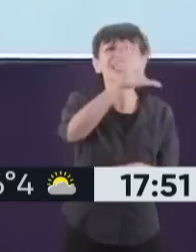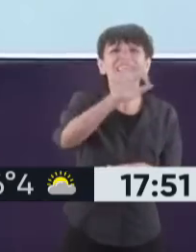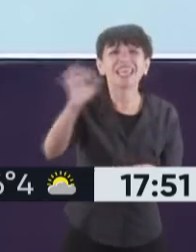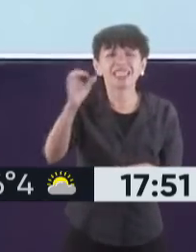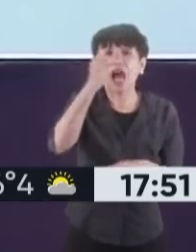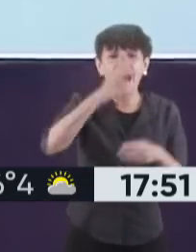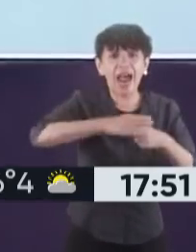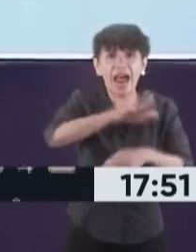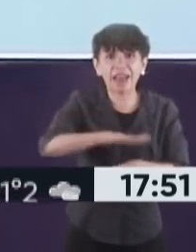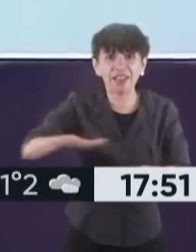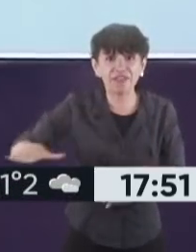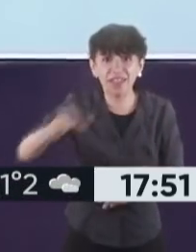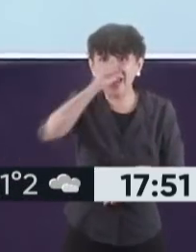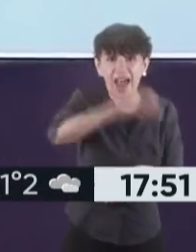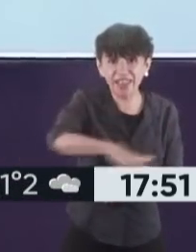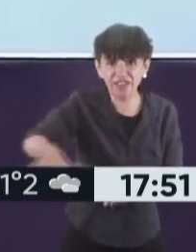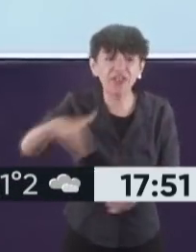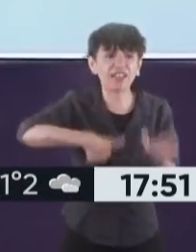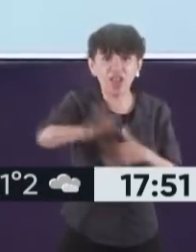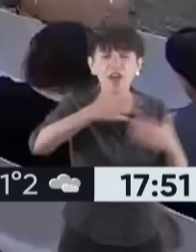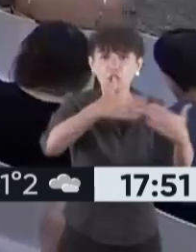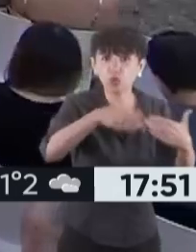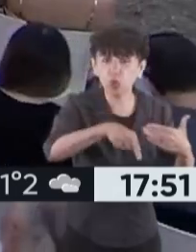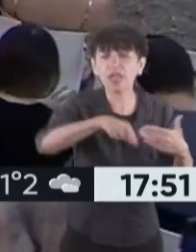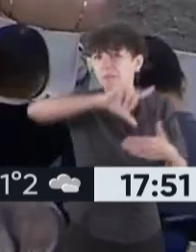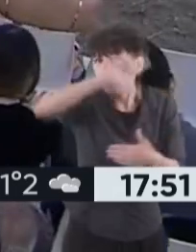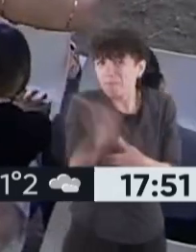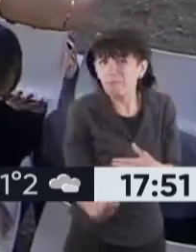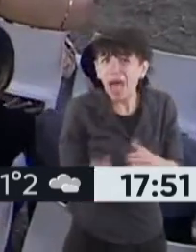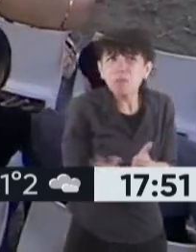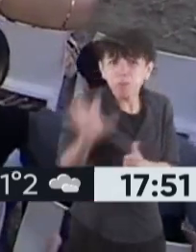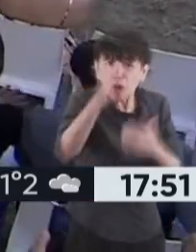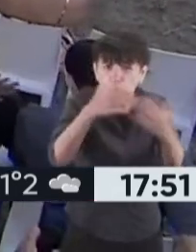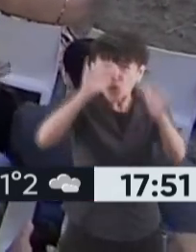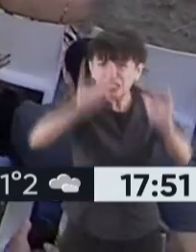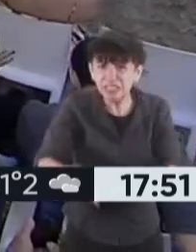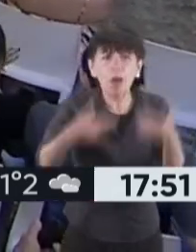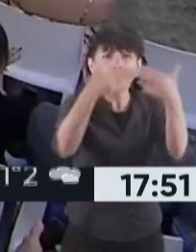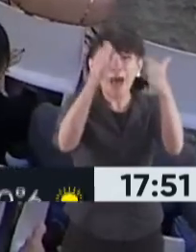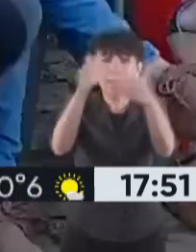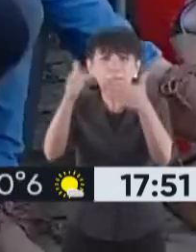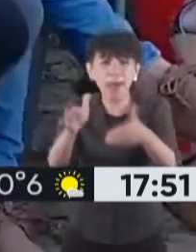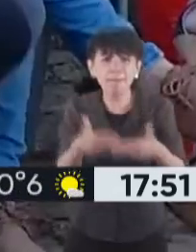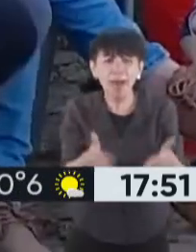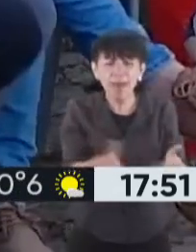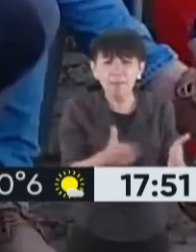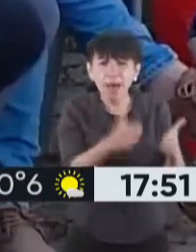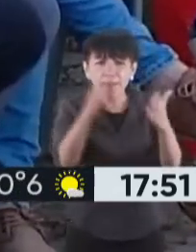casas de primera infancia a lo largo y a lo ancho de todo el país y que se están creando e inaugurando permanentemente.